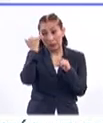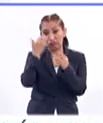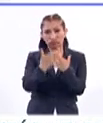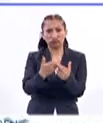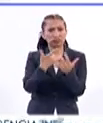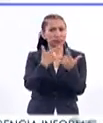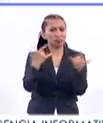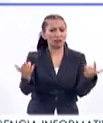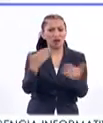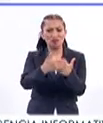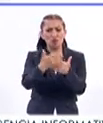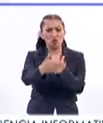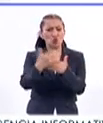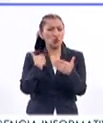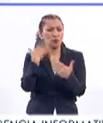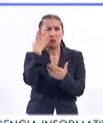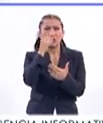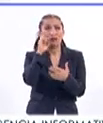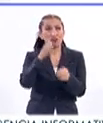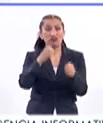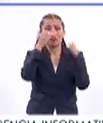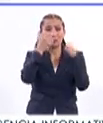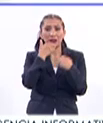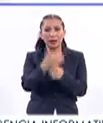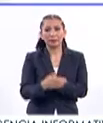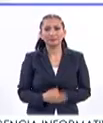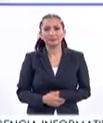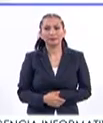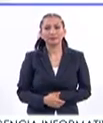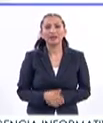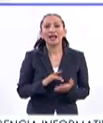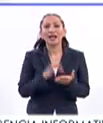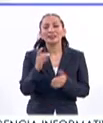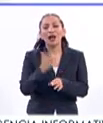imaginarán la historia que tiene, bueno, es una belleza arquitectónica también, así que bueno,